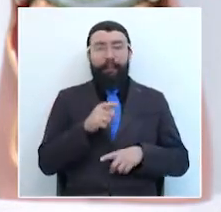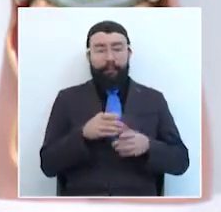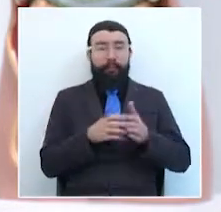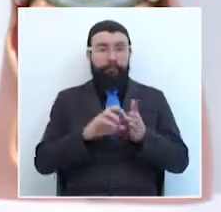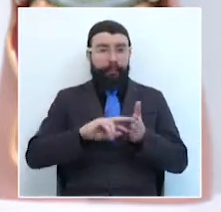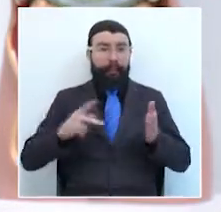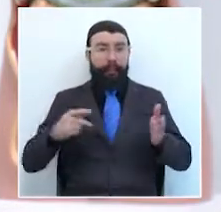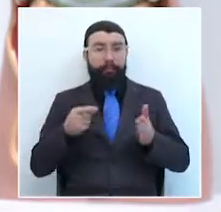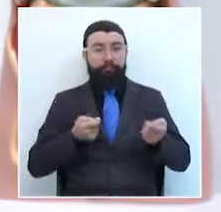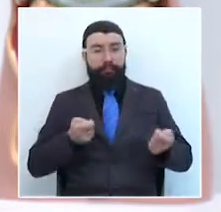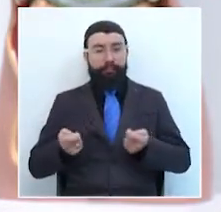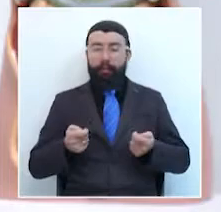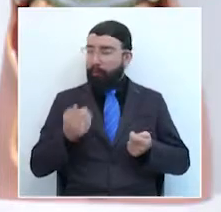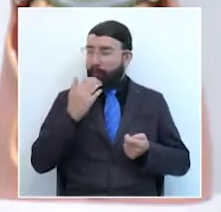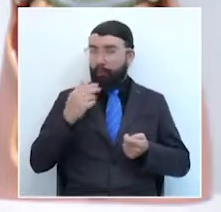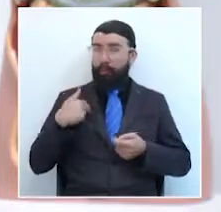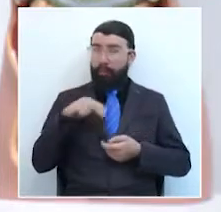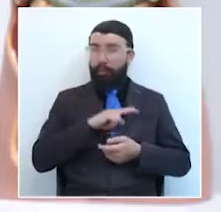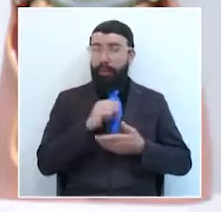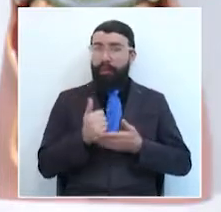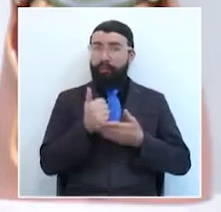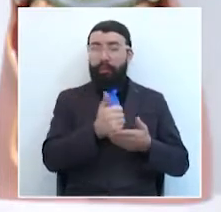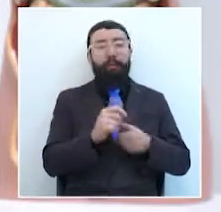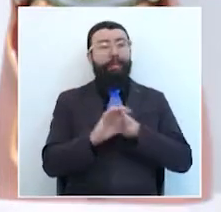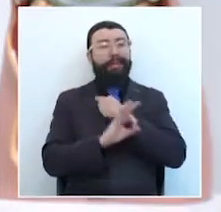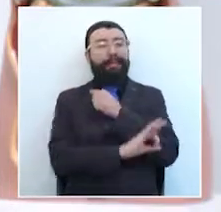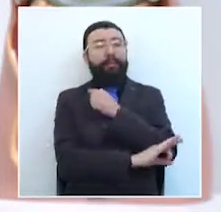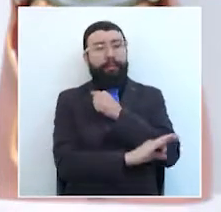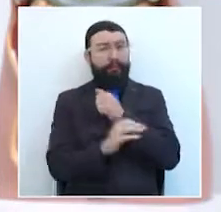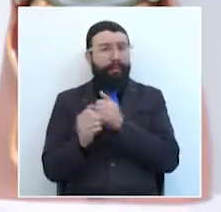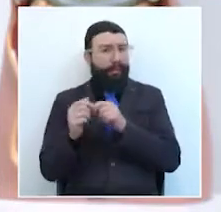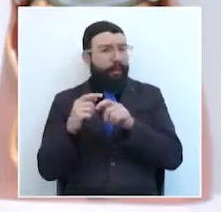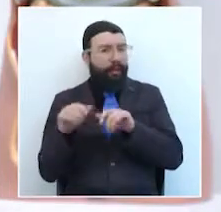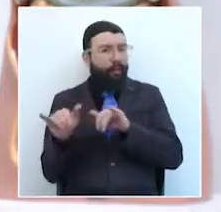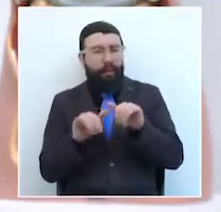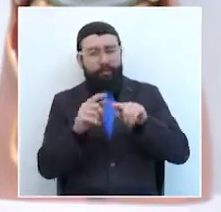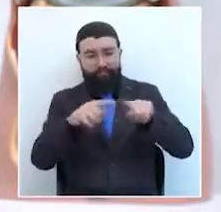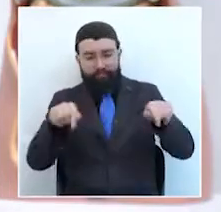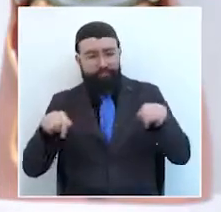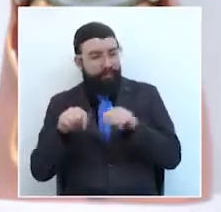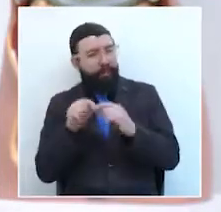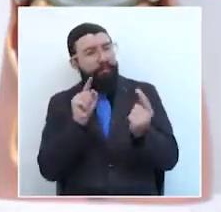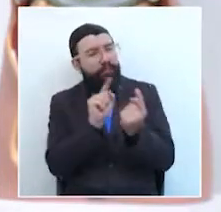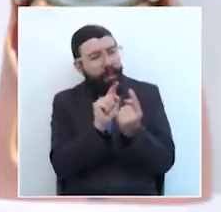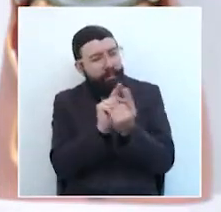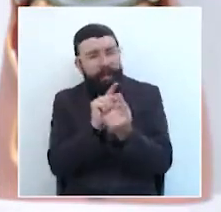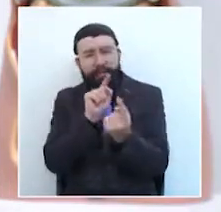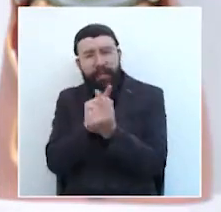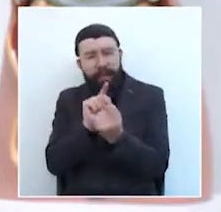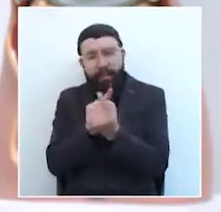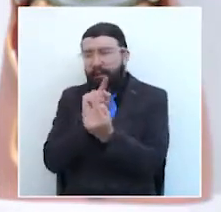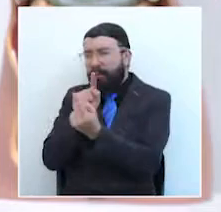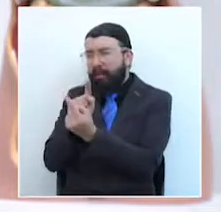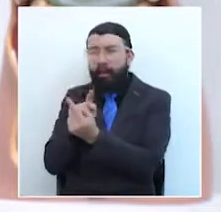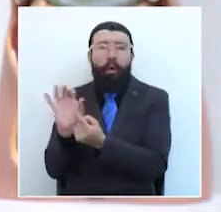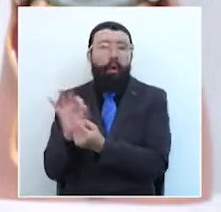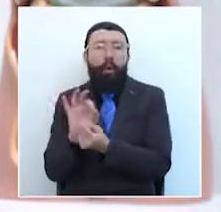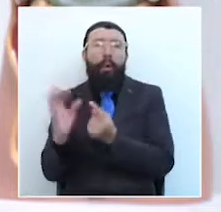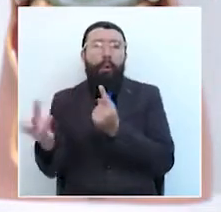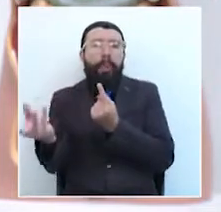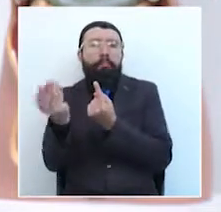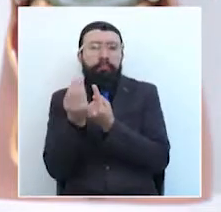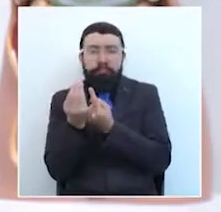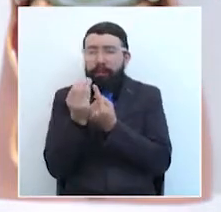nosotros manejamos la parte psicológica como el consultorio individual como también nosotros hemos tenido y tenemos grupos de apoyo